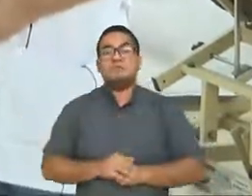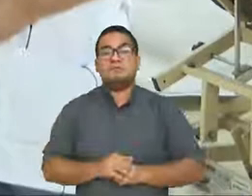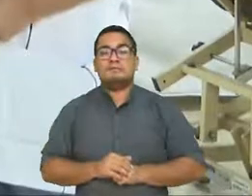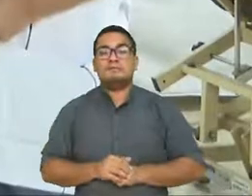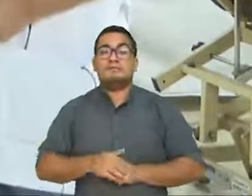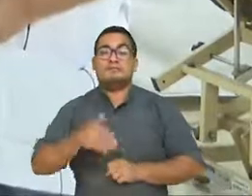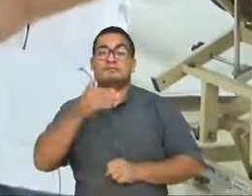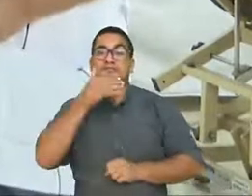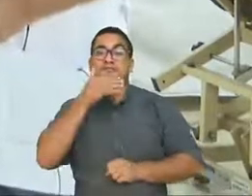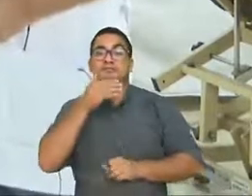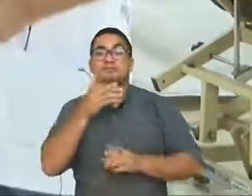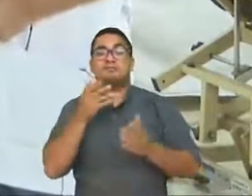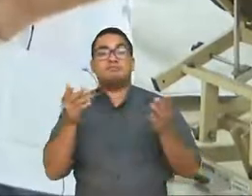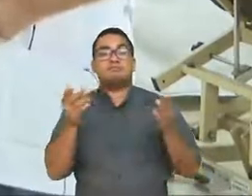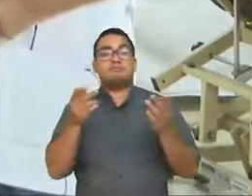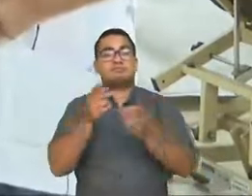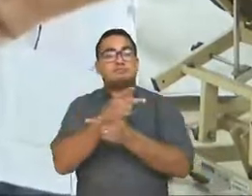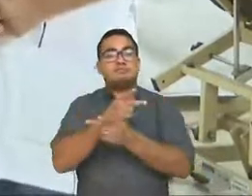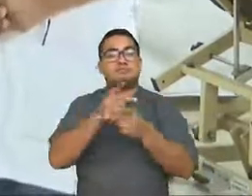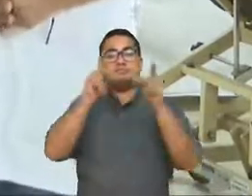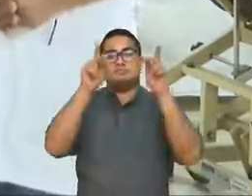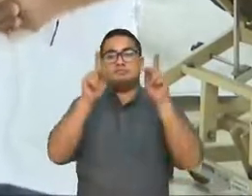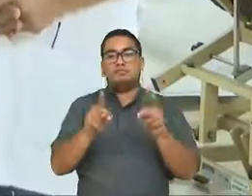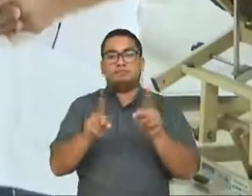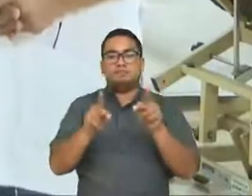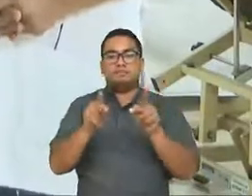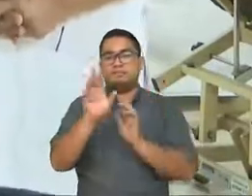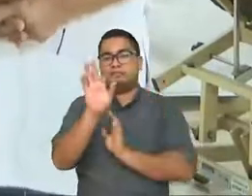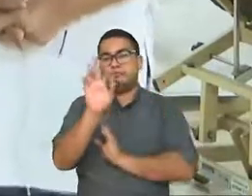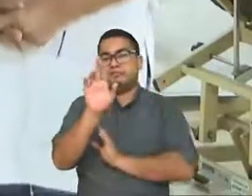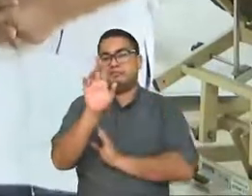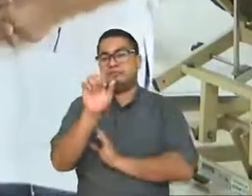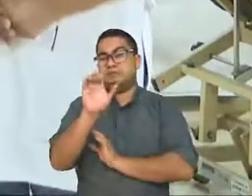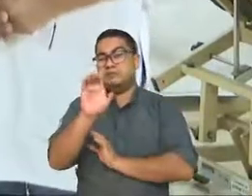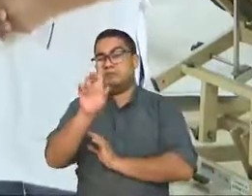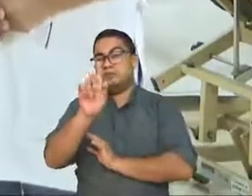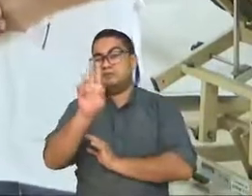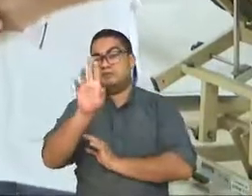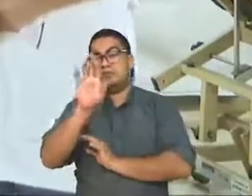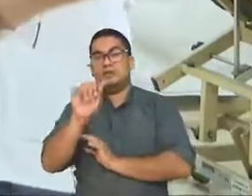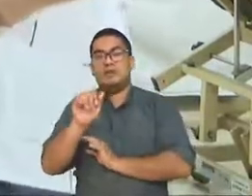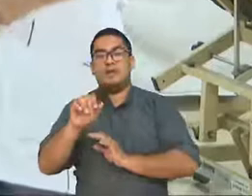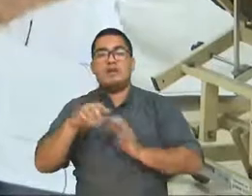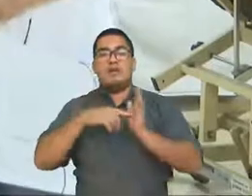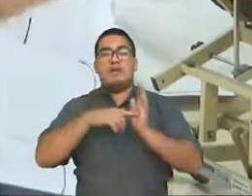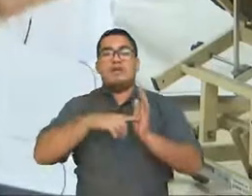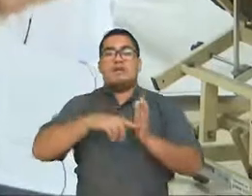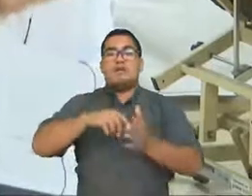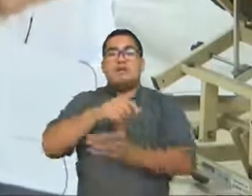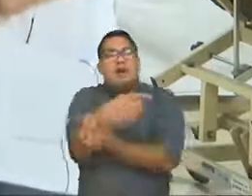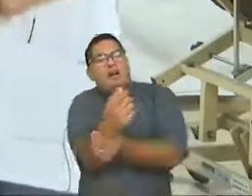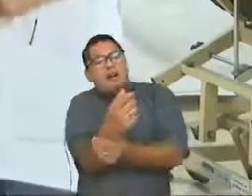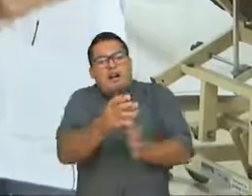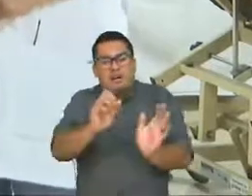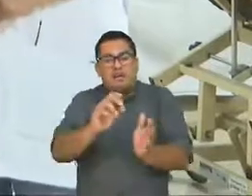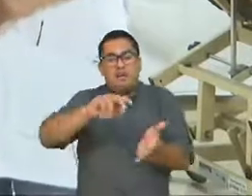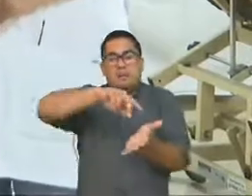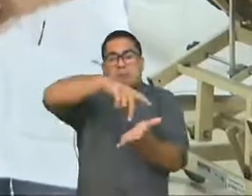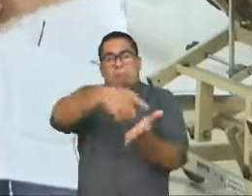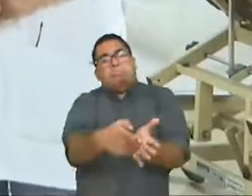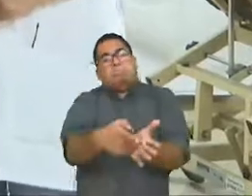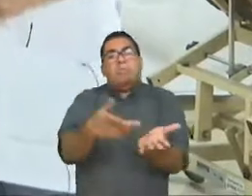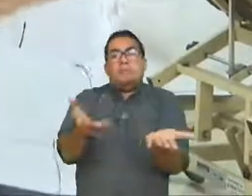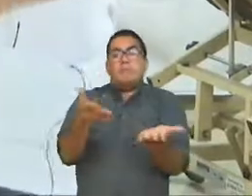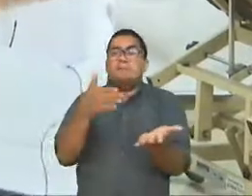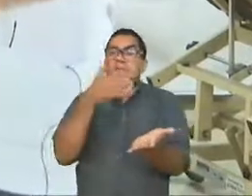que ustedes atienden son las fracturas, me imagino. Aquellas fracturas que algún doblón de mano, de guince. Sí, lo